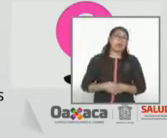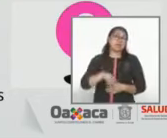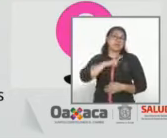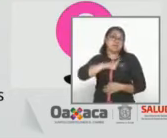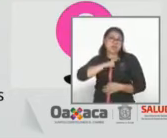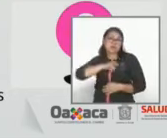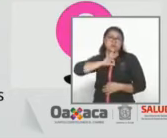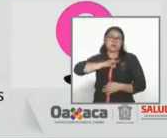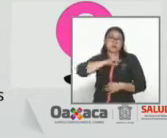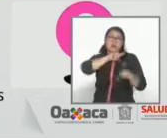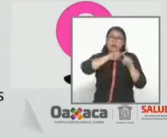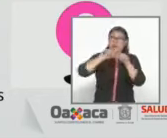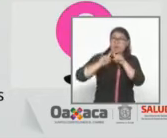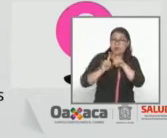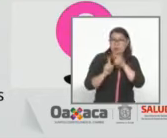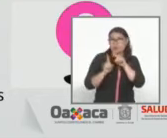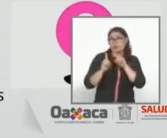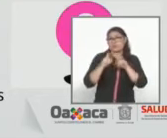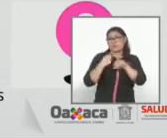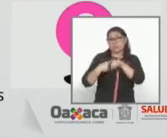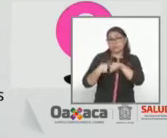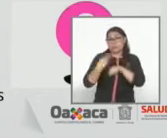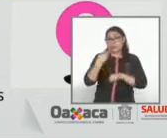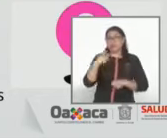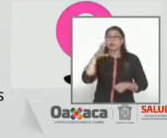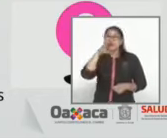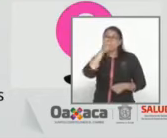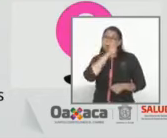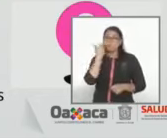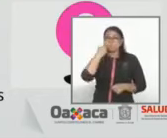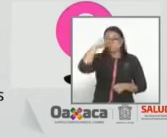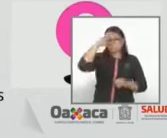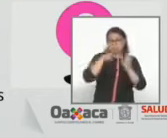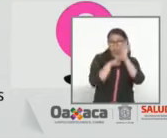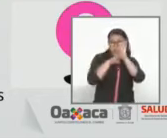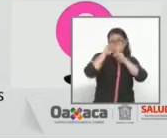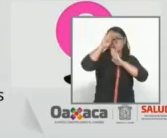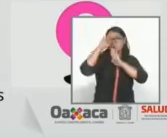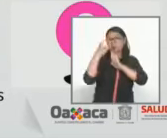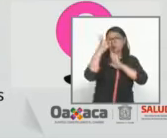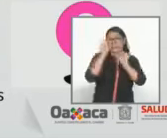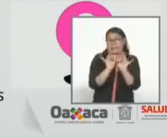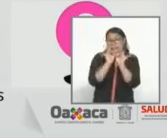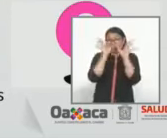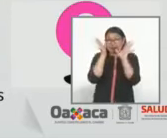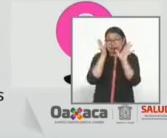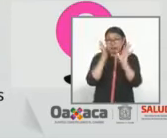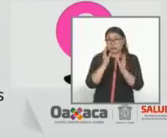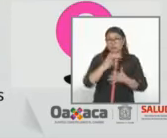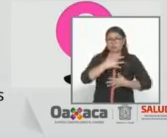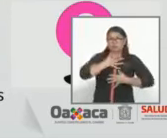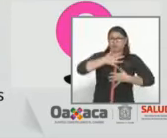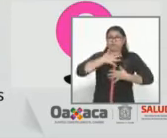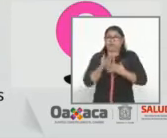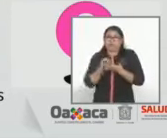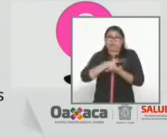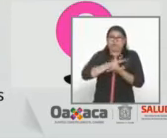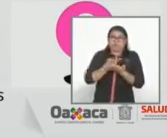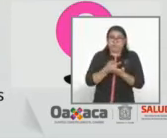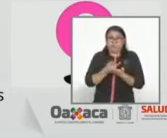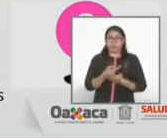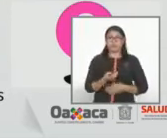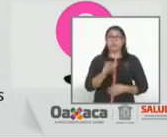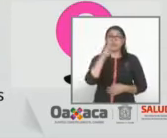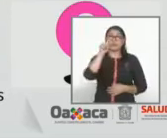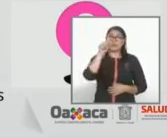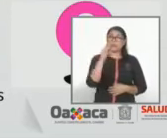un resfriado, es ocasionarle fiebre y a su vez le puede ocasionar una crisis convulsiva. El 75% de